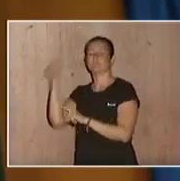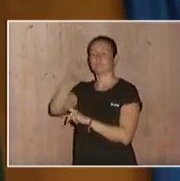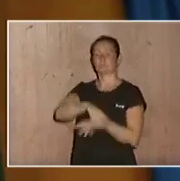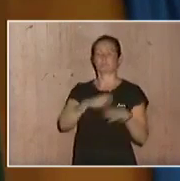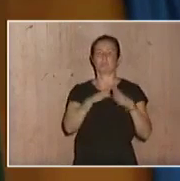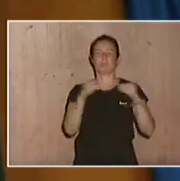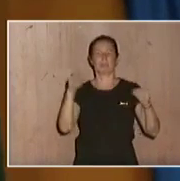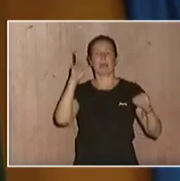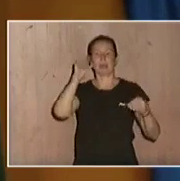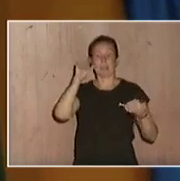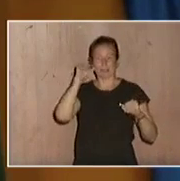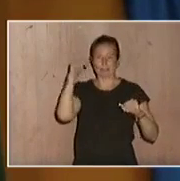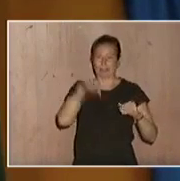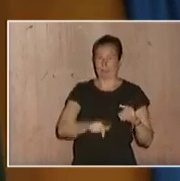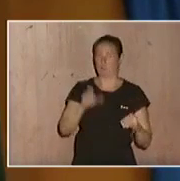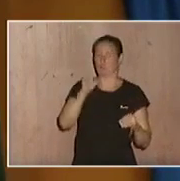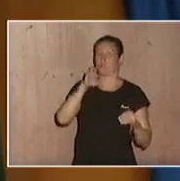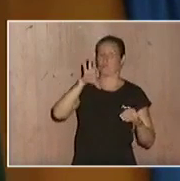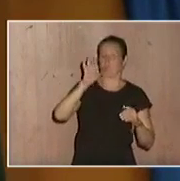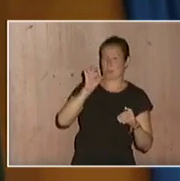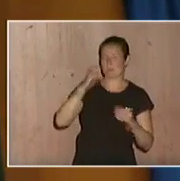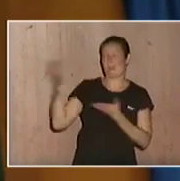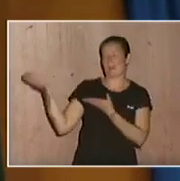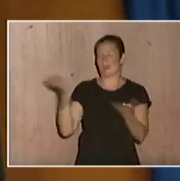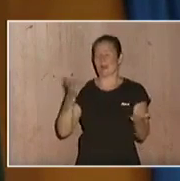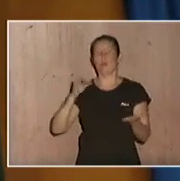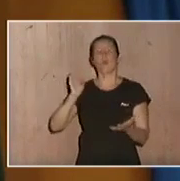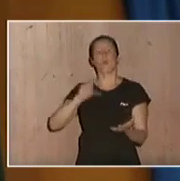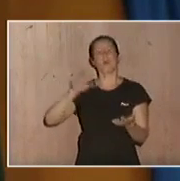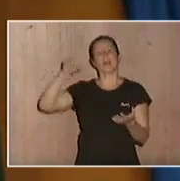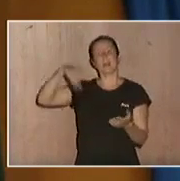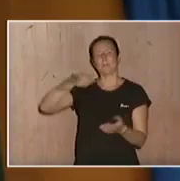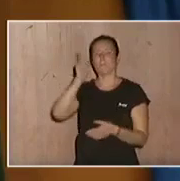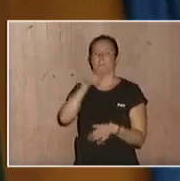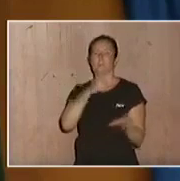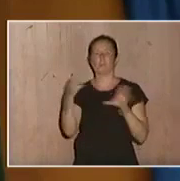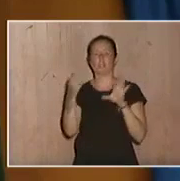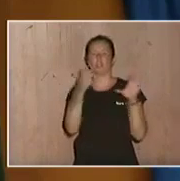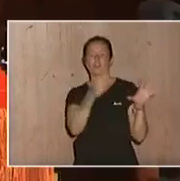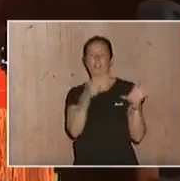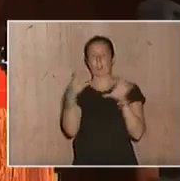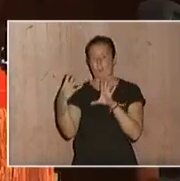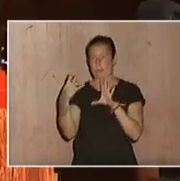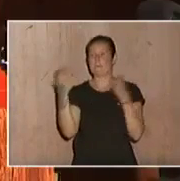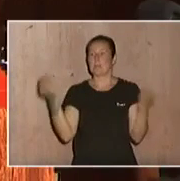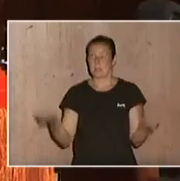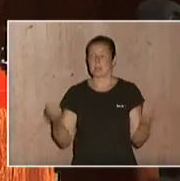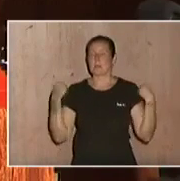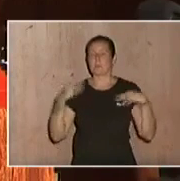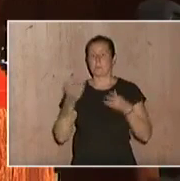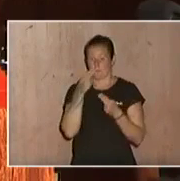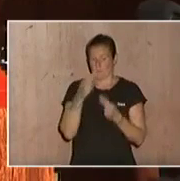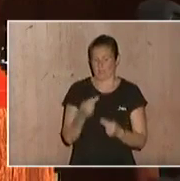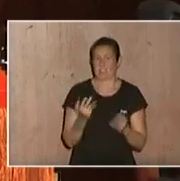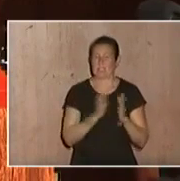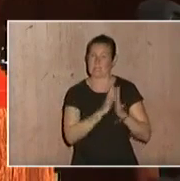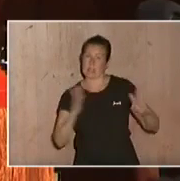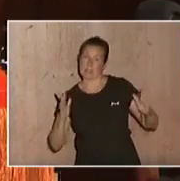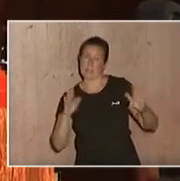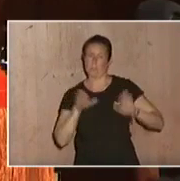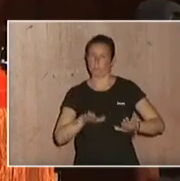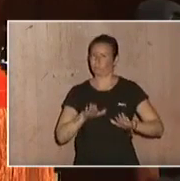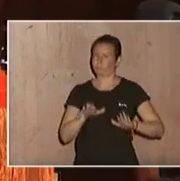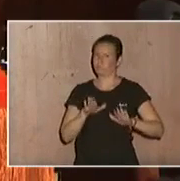a William en el año 1989. Durante su visita, William ofreció la lección Germán